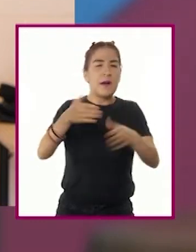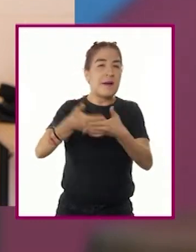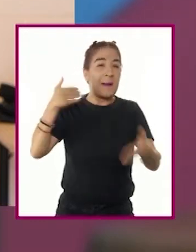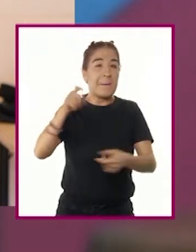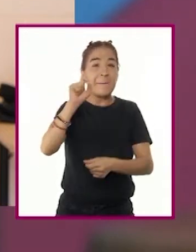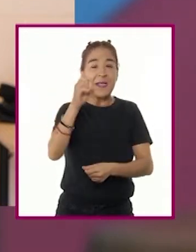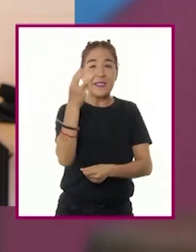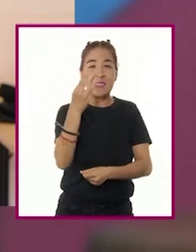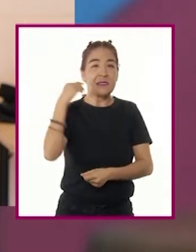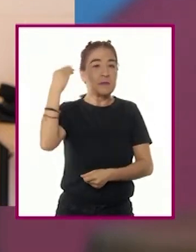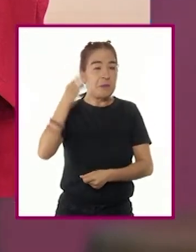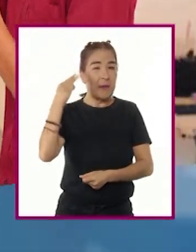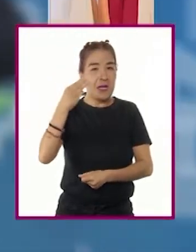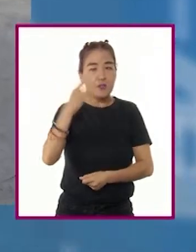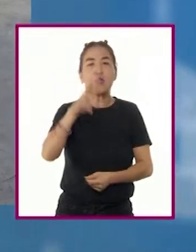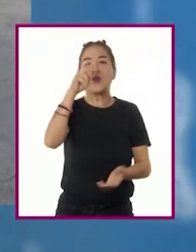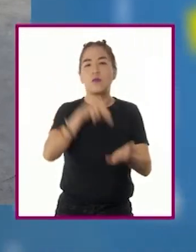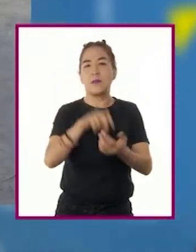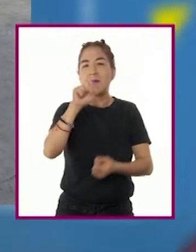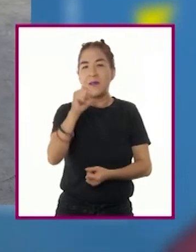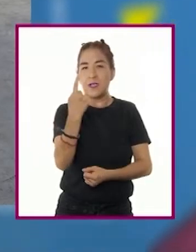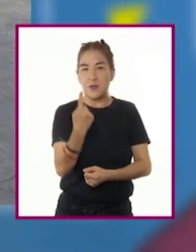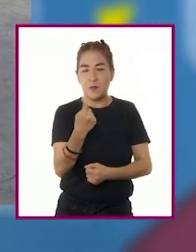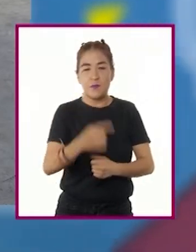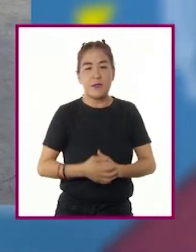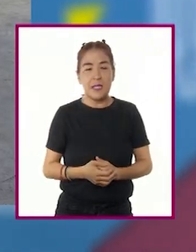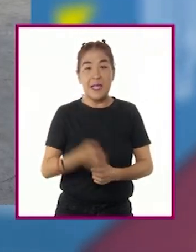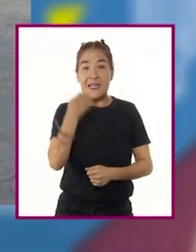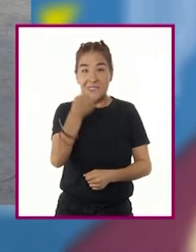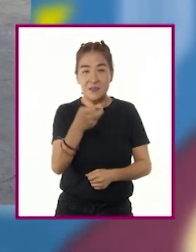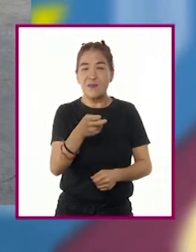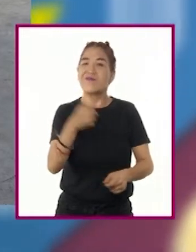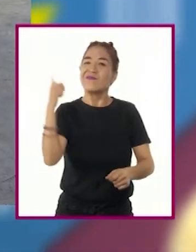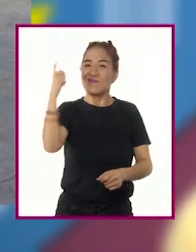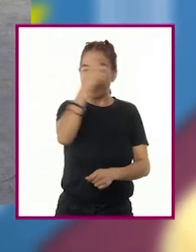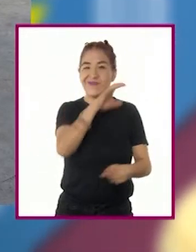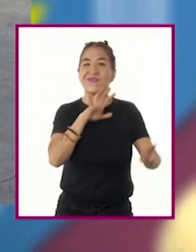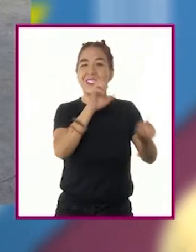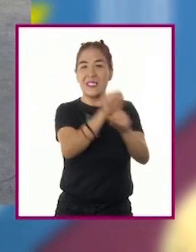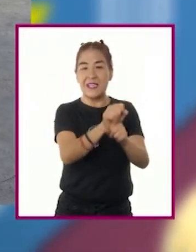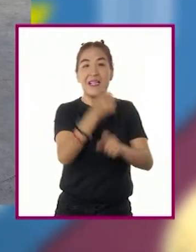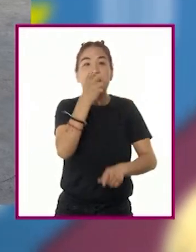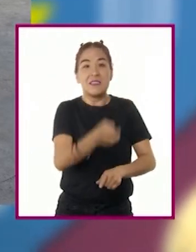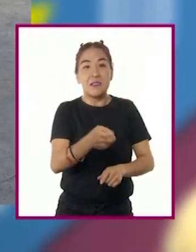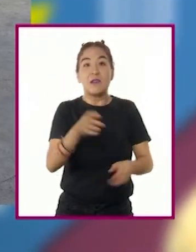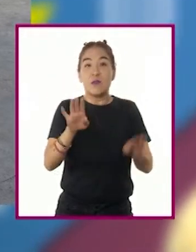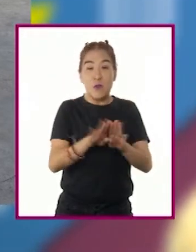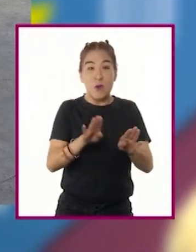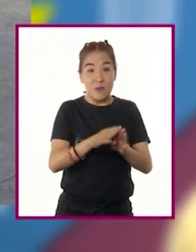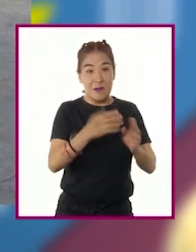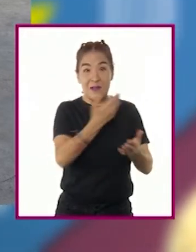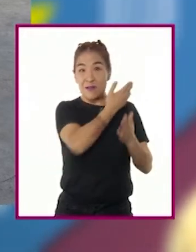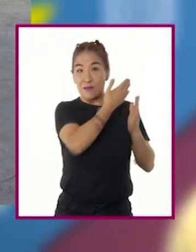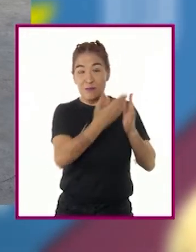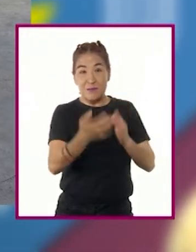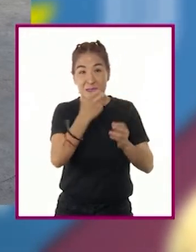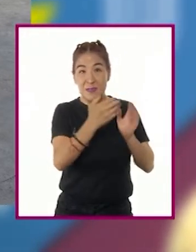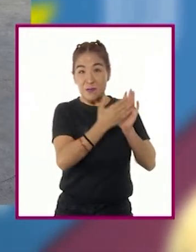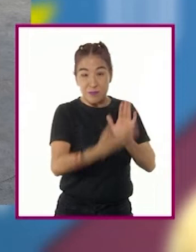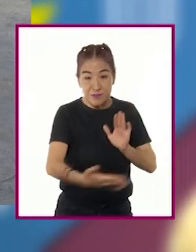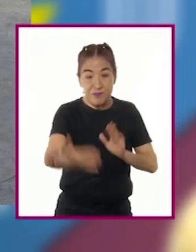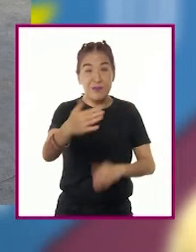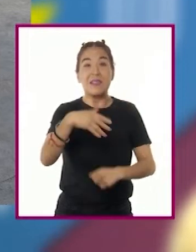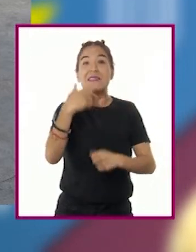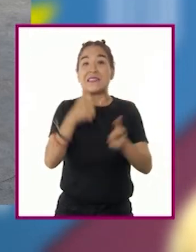marzo de 2021. Así, el principal reto, y no solamente mientras dure la pandemia, sino en los